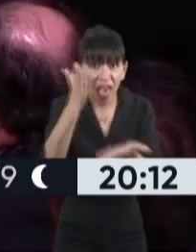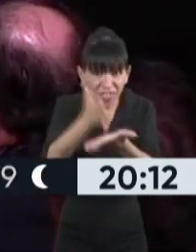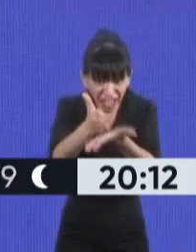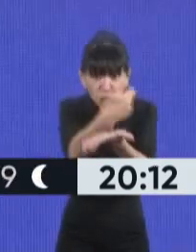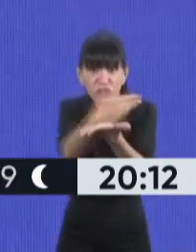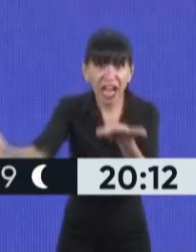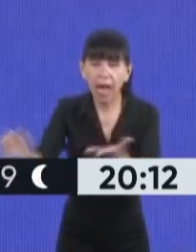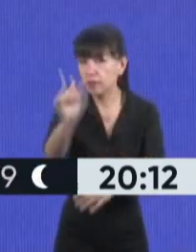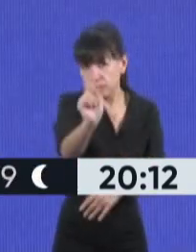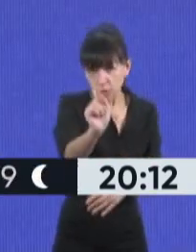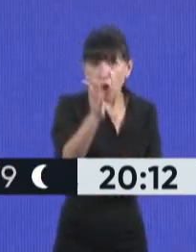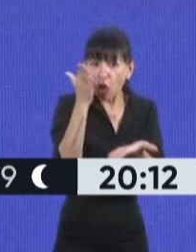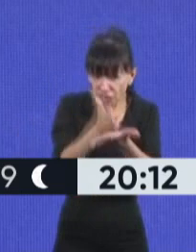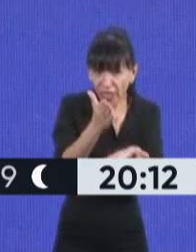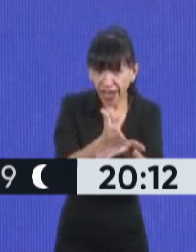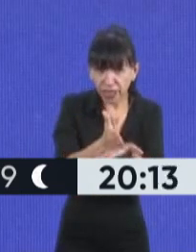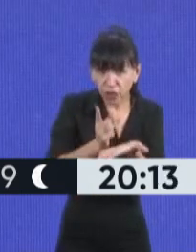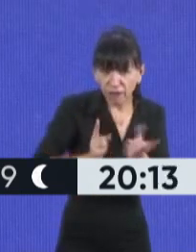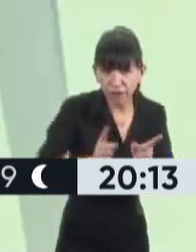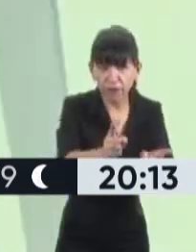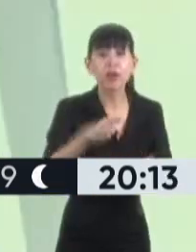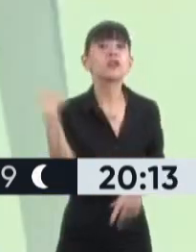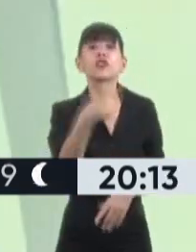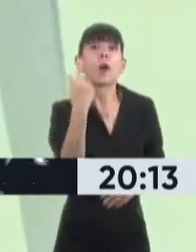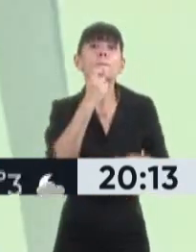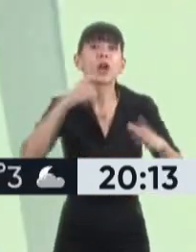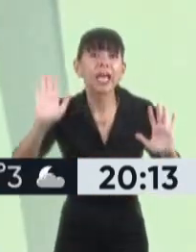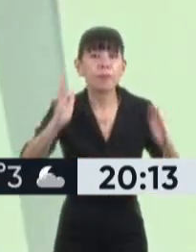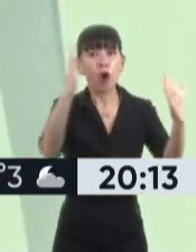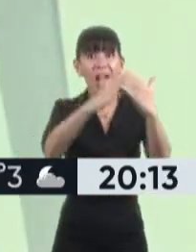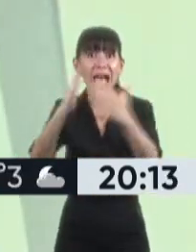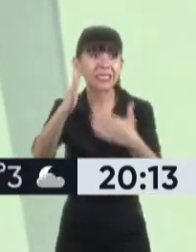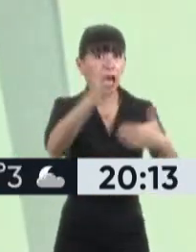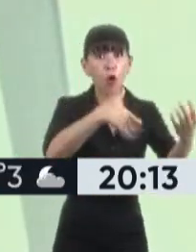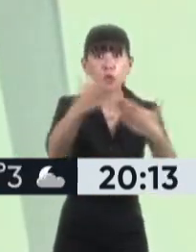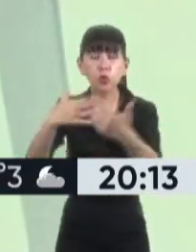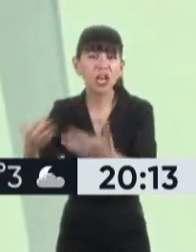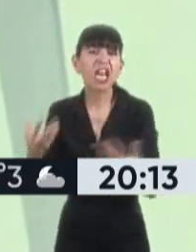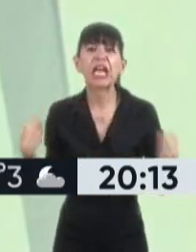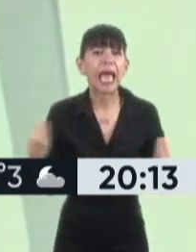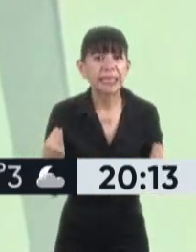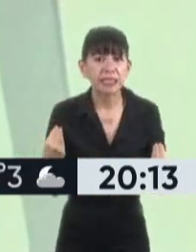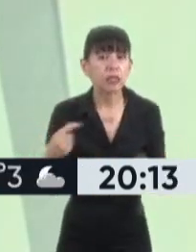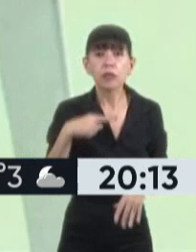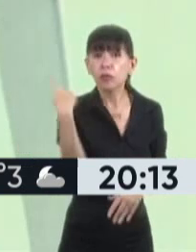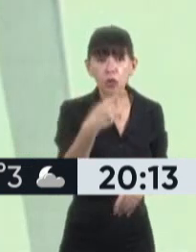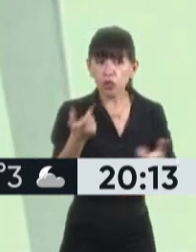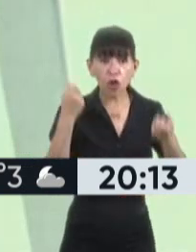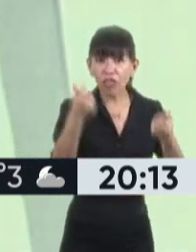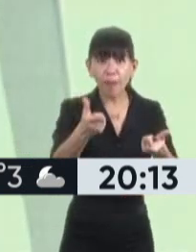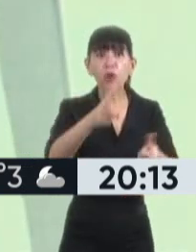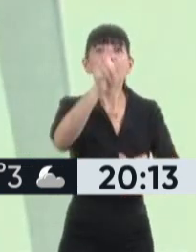Porque cuando salimos a construir viviendas, lo que estamos haciendo es garantizar el derecho humano a tener un techo.